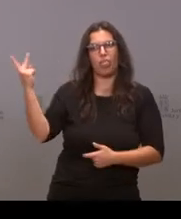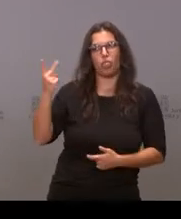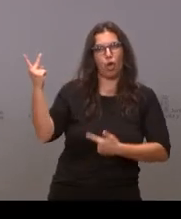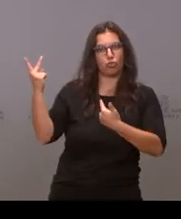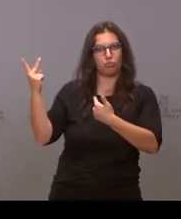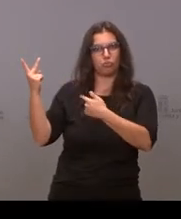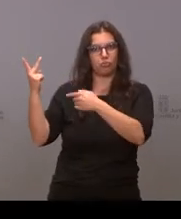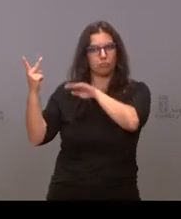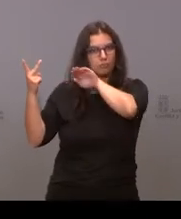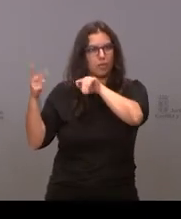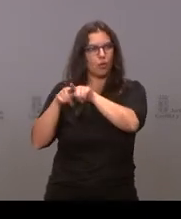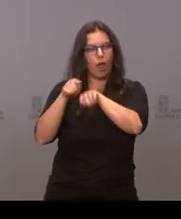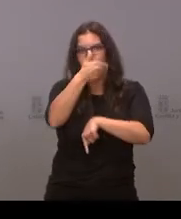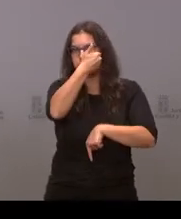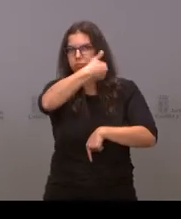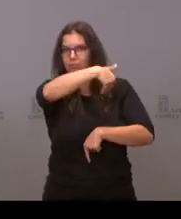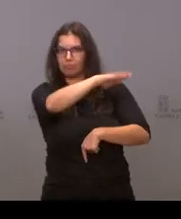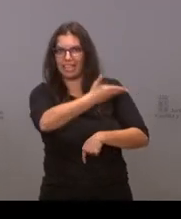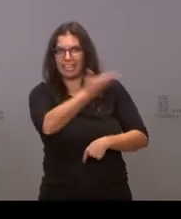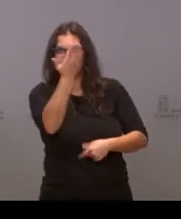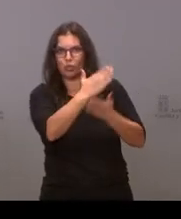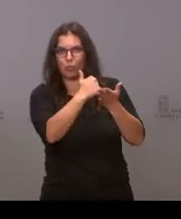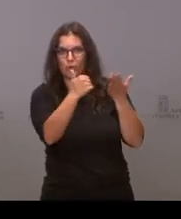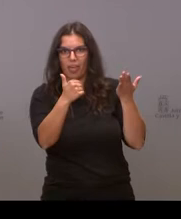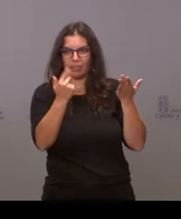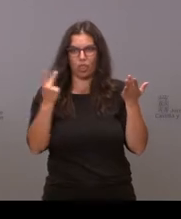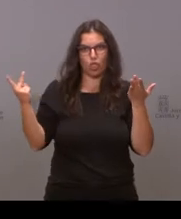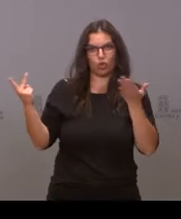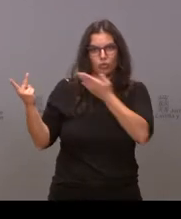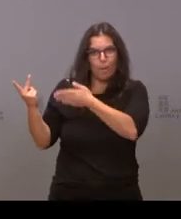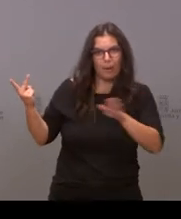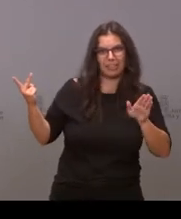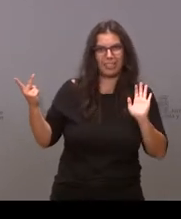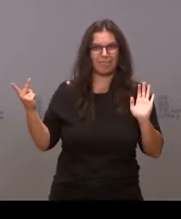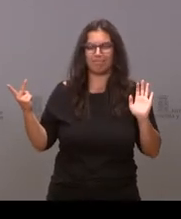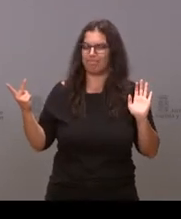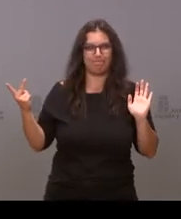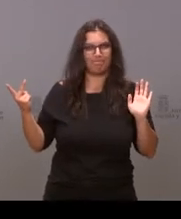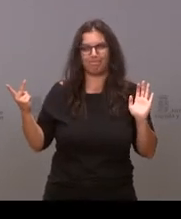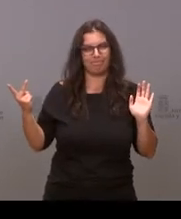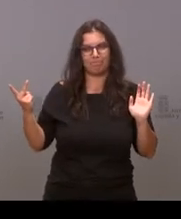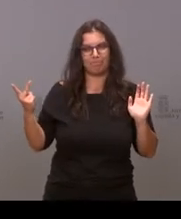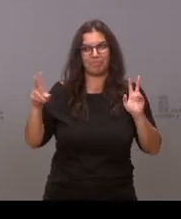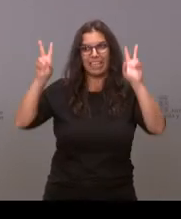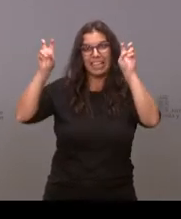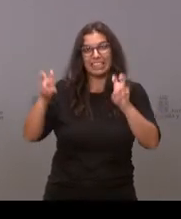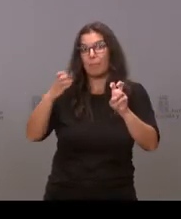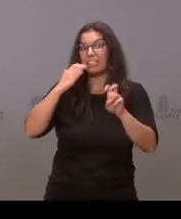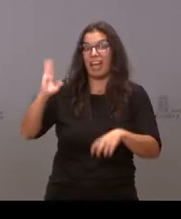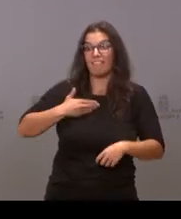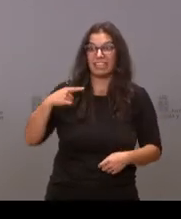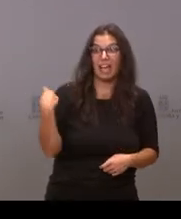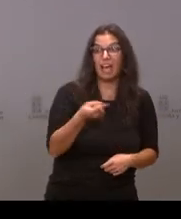espaldas del conjunto del resto de comunidades autónomas no se puede tocar aquellas cuestiones que nos afectan a todos